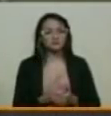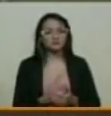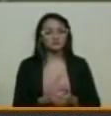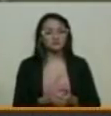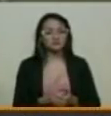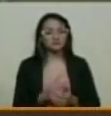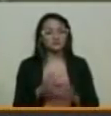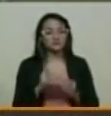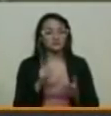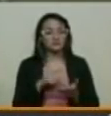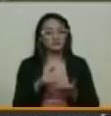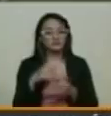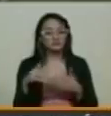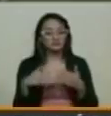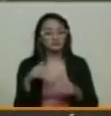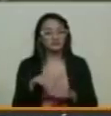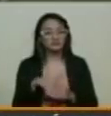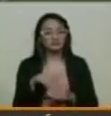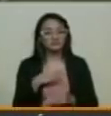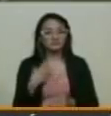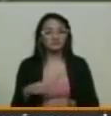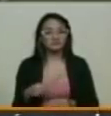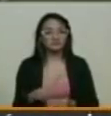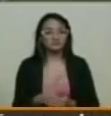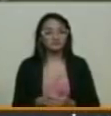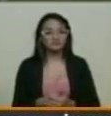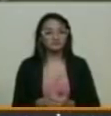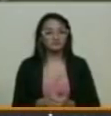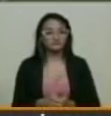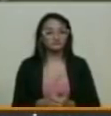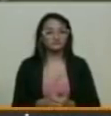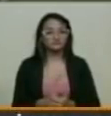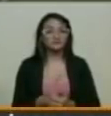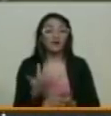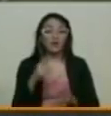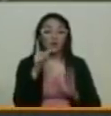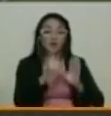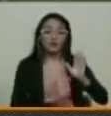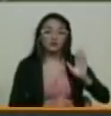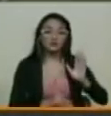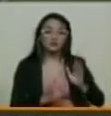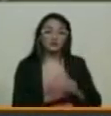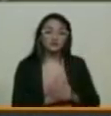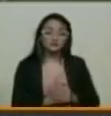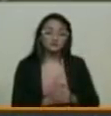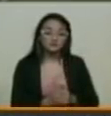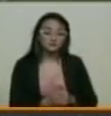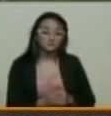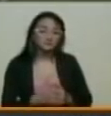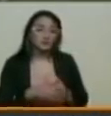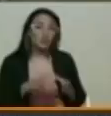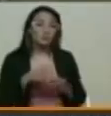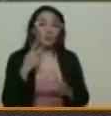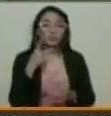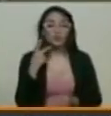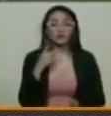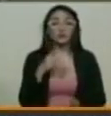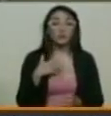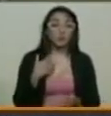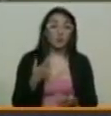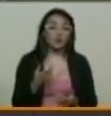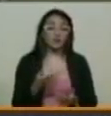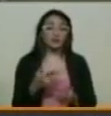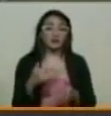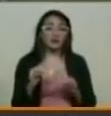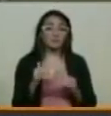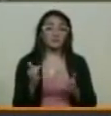no participaron en el proceso de elección presidencial. Ya hay una lista con las organizaciones con fines políticos que pueden iniciar el